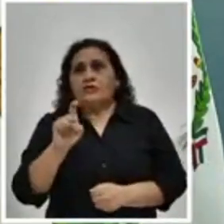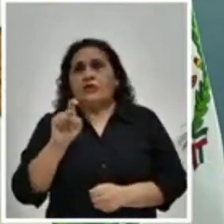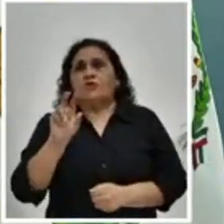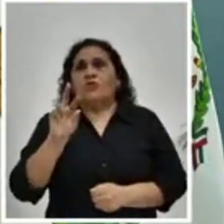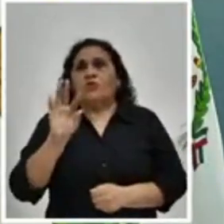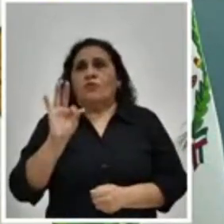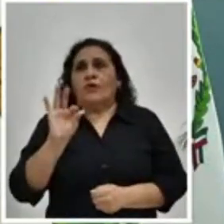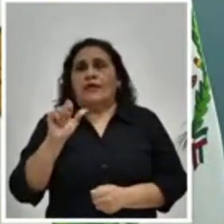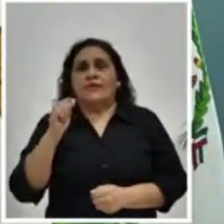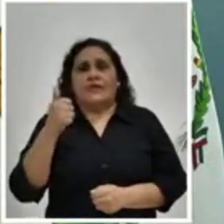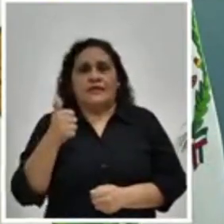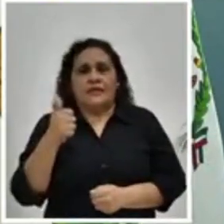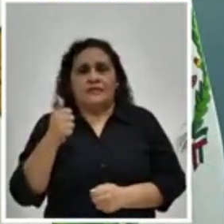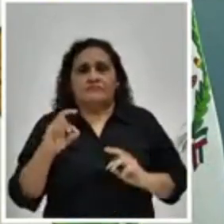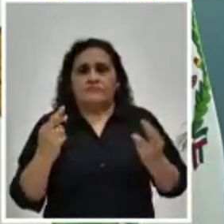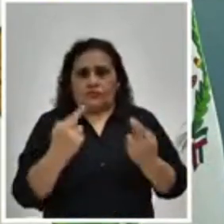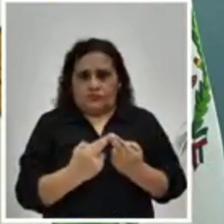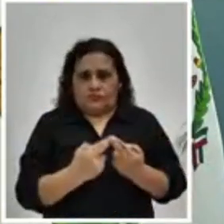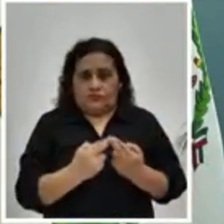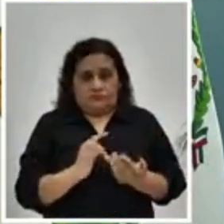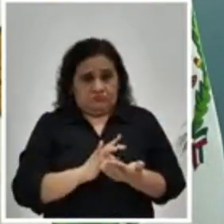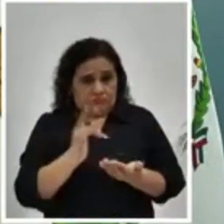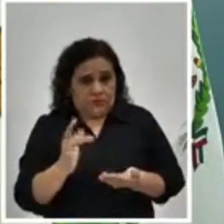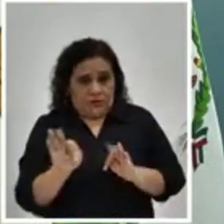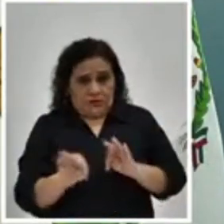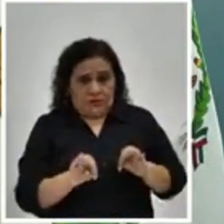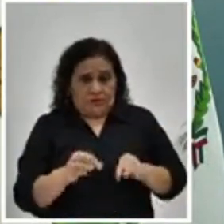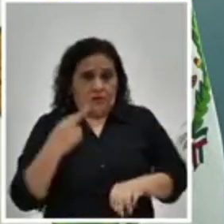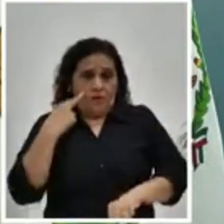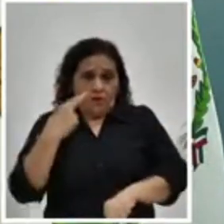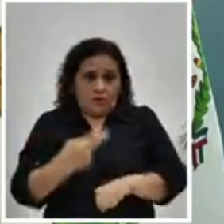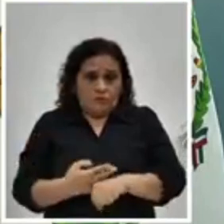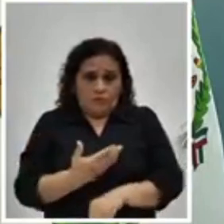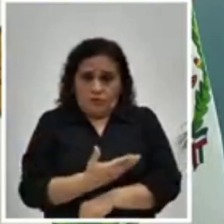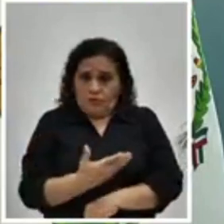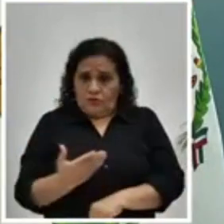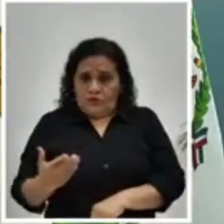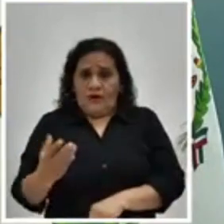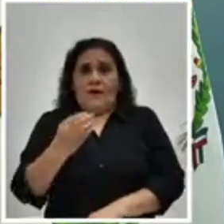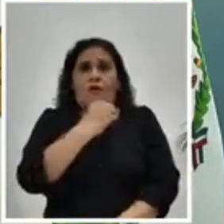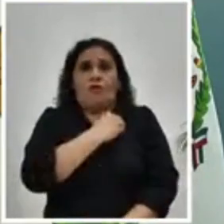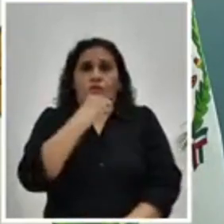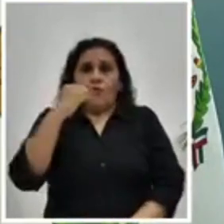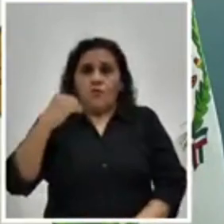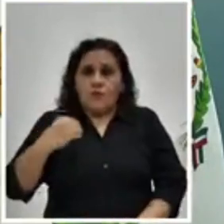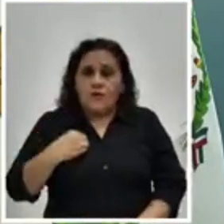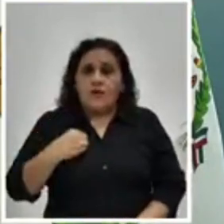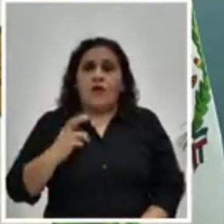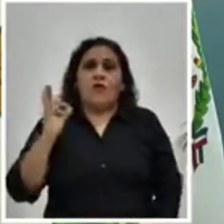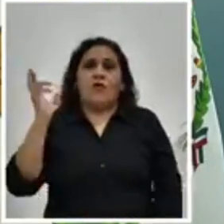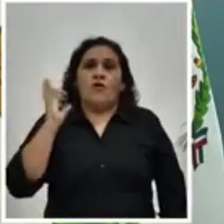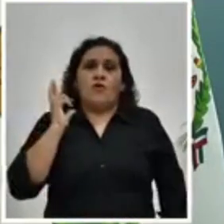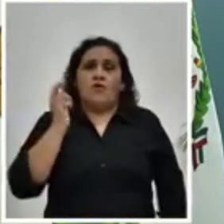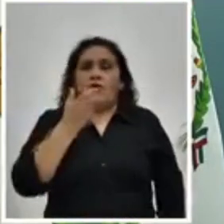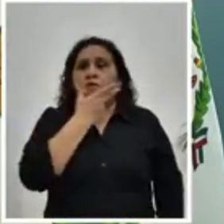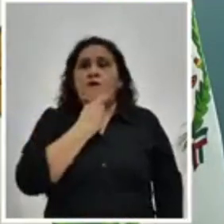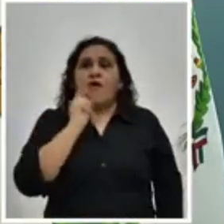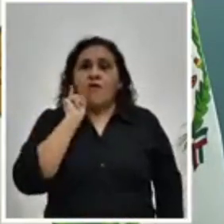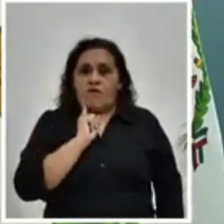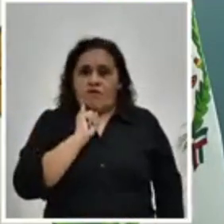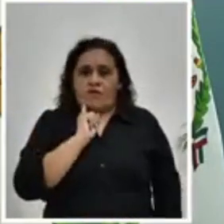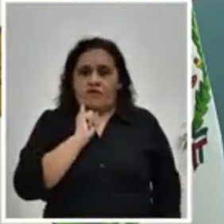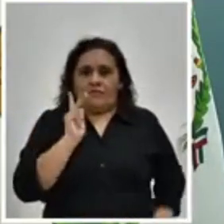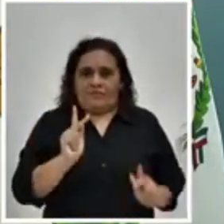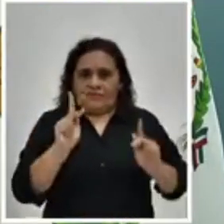sesiones, en las cuales, gracias al trabajo responsable y comprometido de las y los regidores municipales,